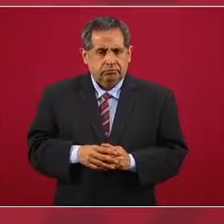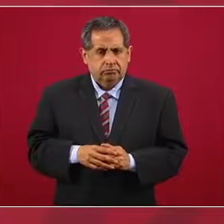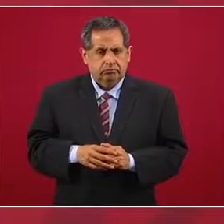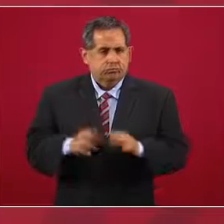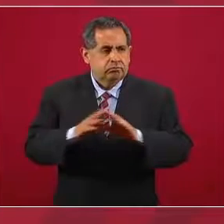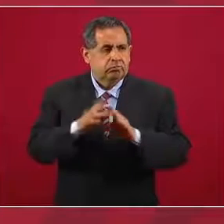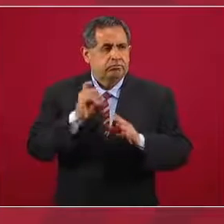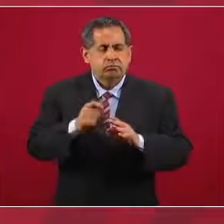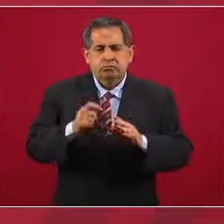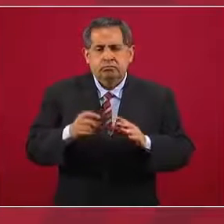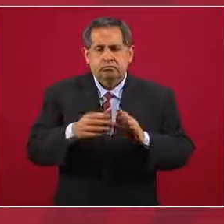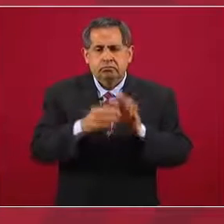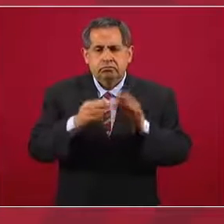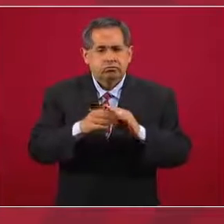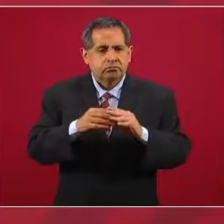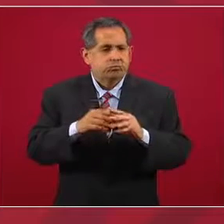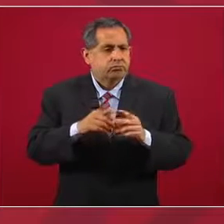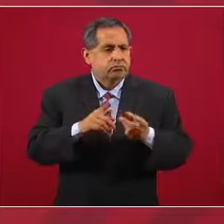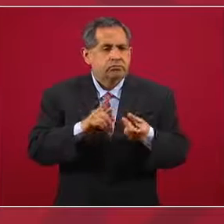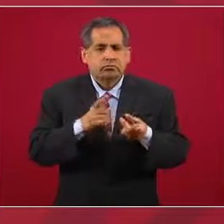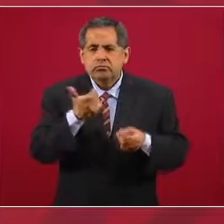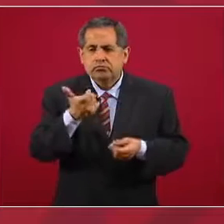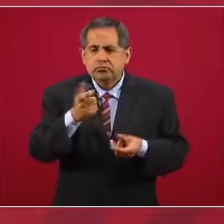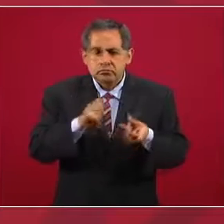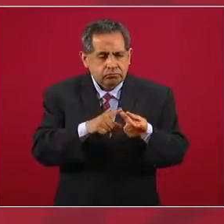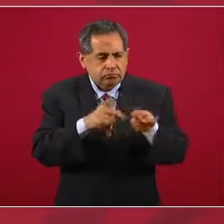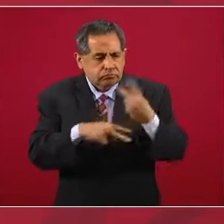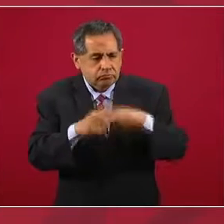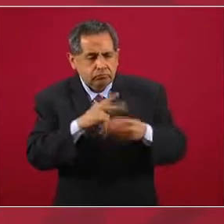se conociera el origen del dinero.